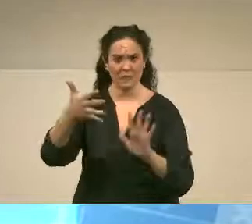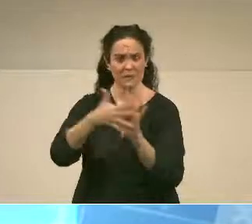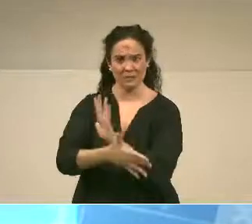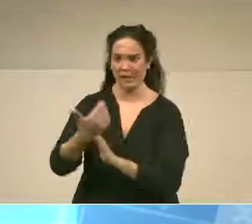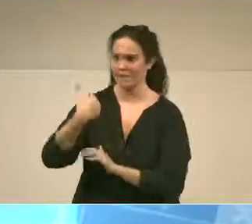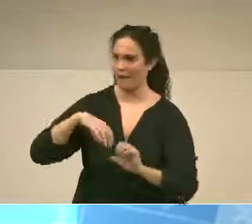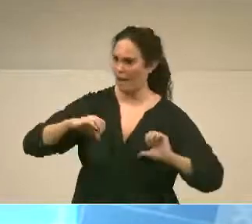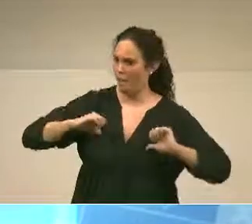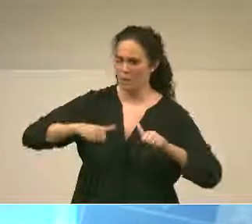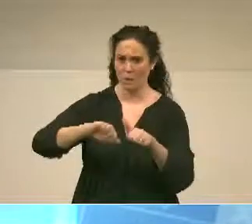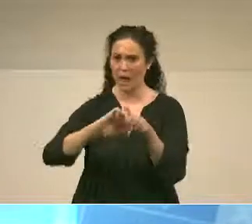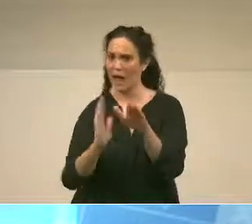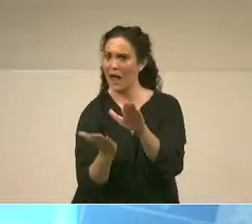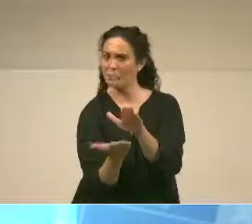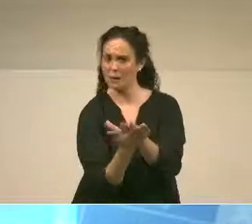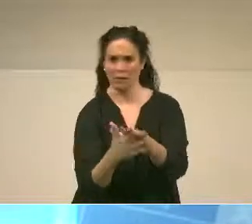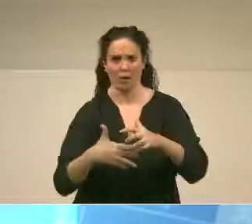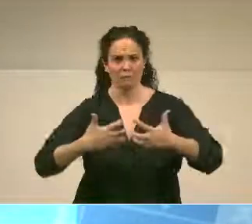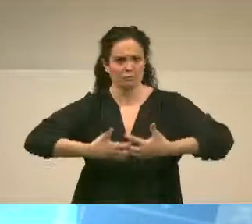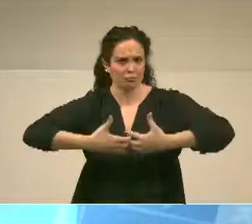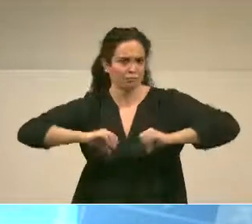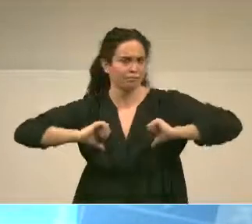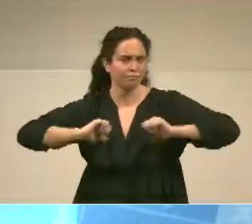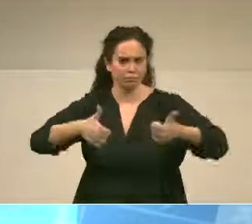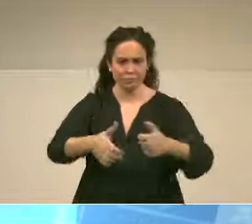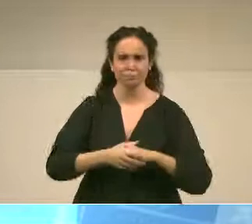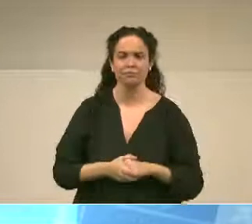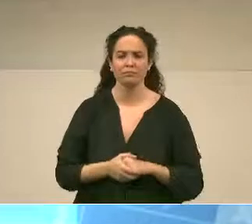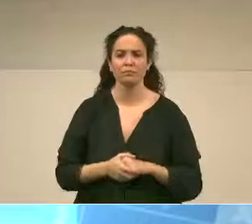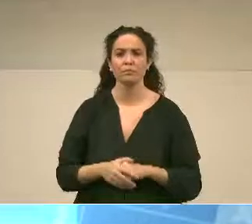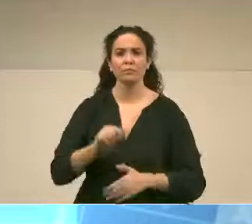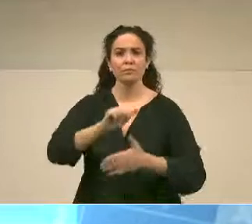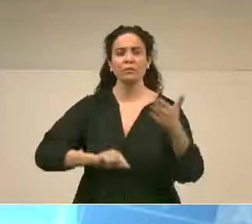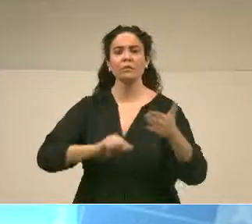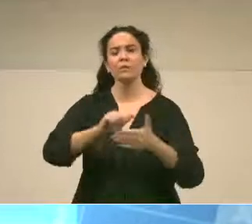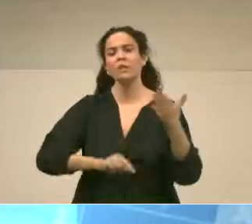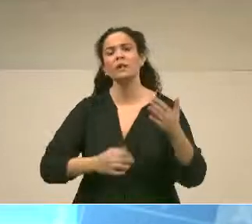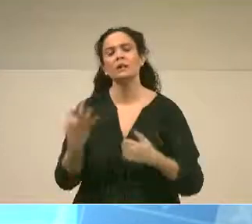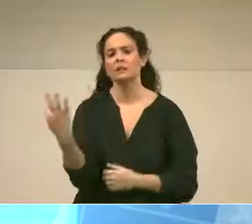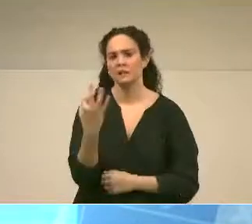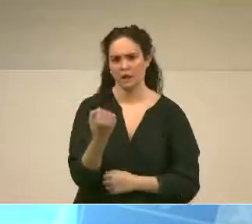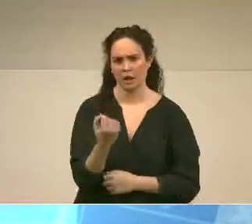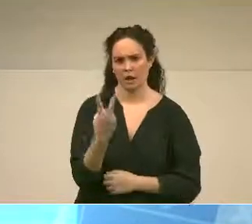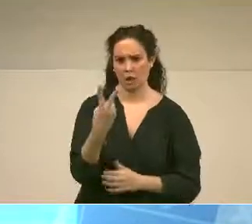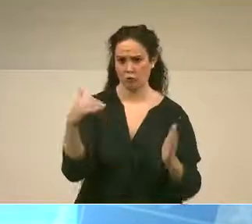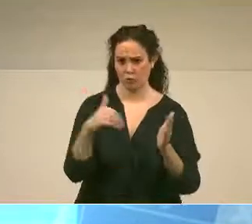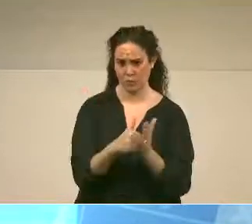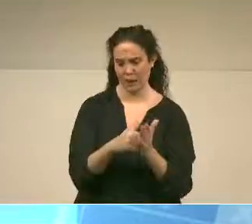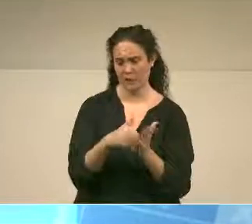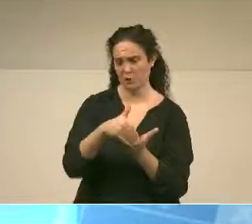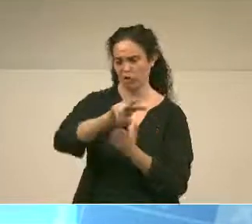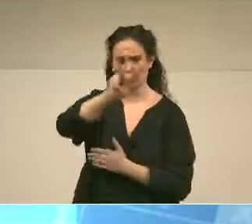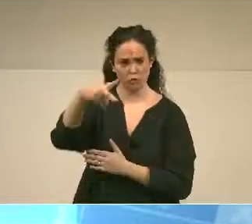jarriko du espediente hau segurtasun sailak. Errenta kontratua 2026 bitartekoa izango da eta